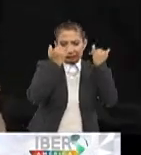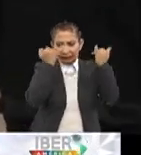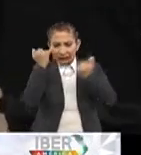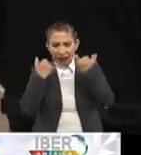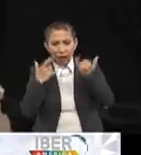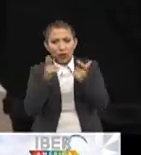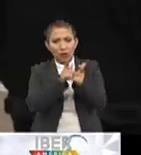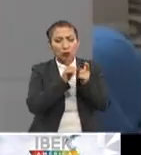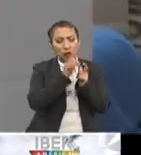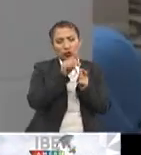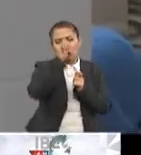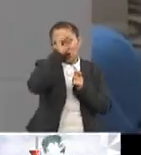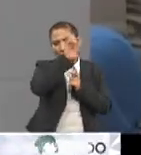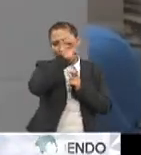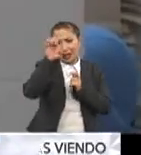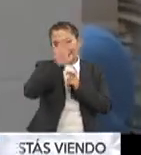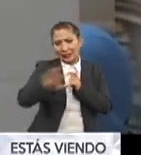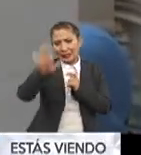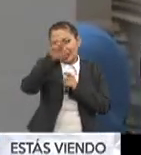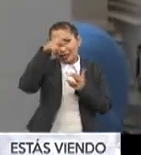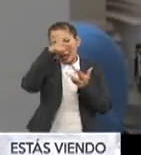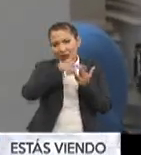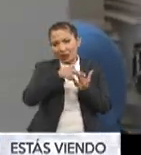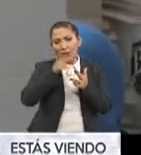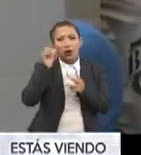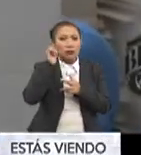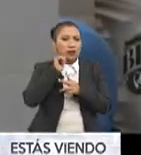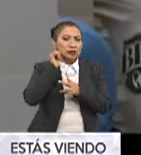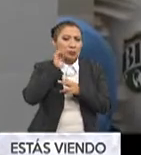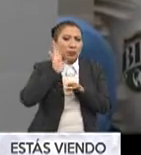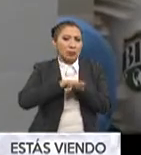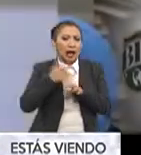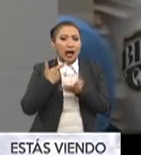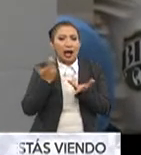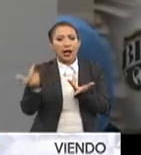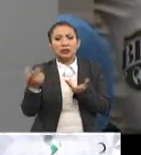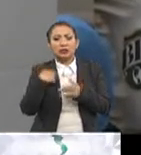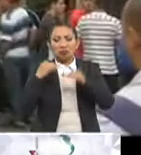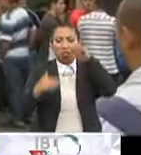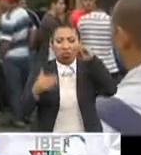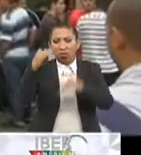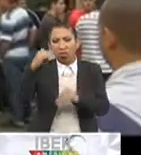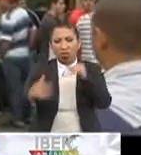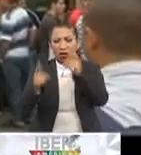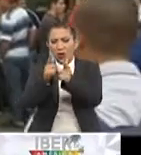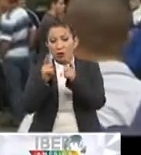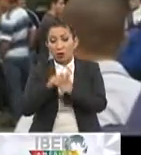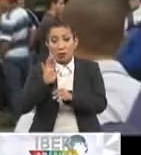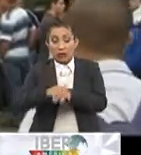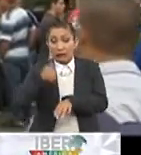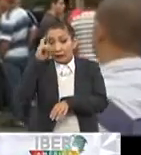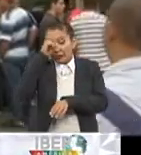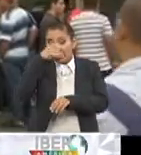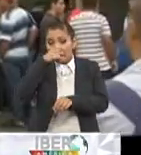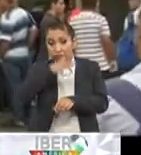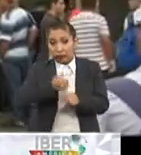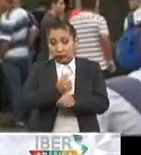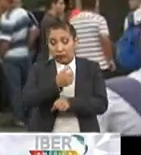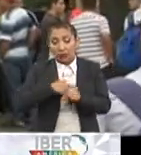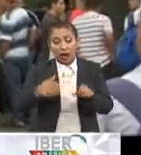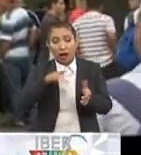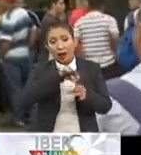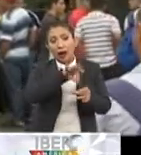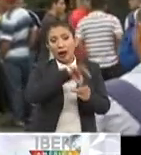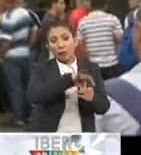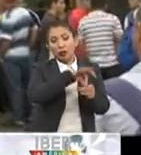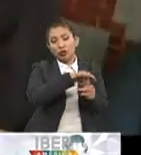El noreste, que es la región tradicionalmente pues, de las más desfavorecidas, más desiguales, más violentas también, que apoya a pie